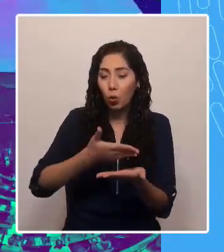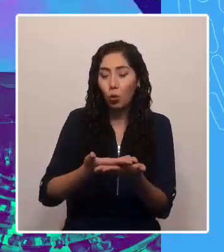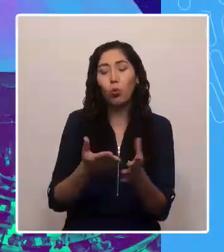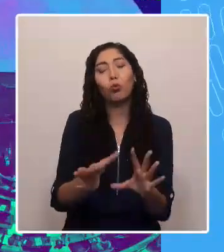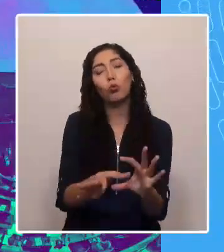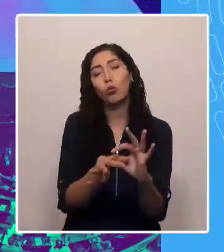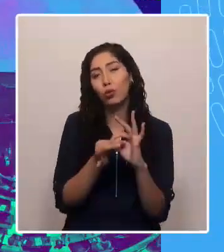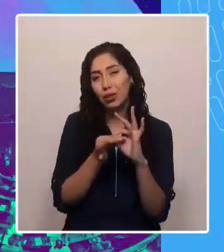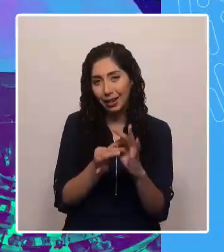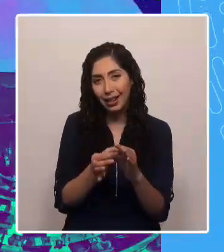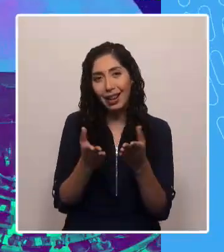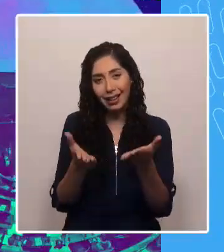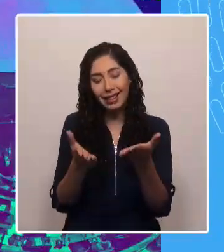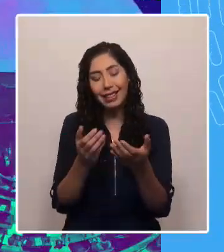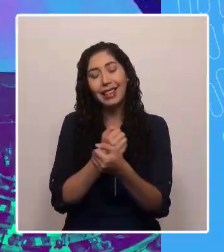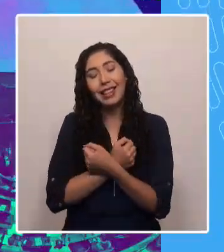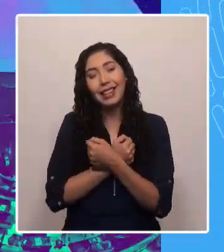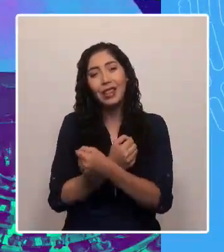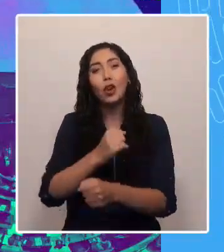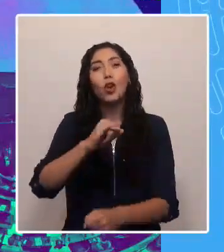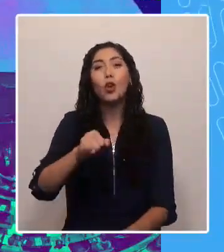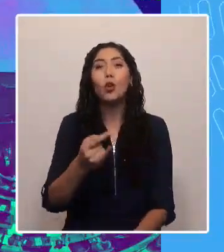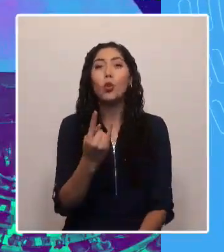todo, querido Julián.